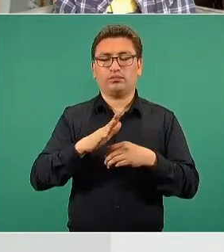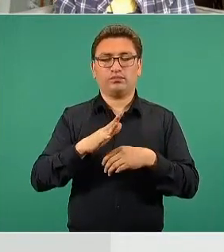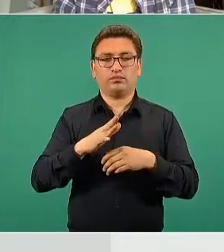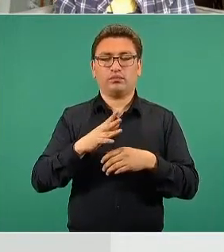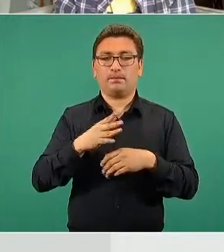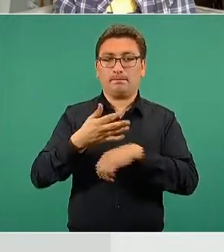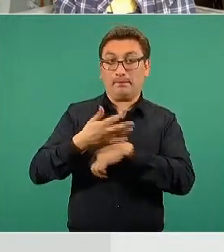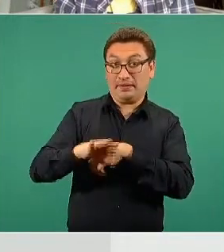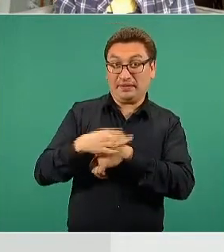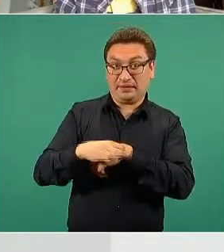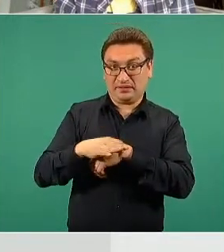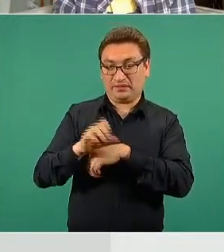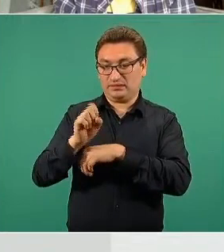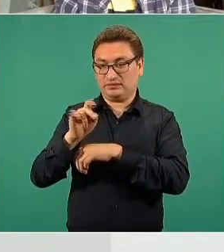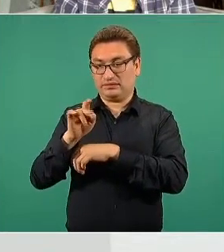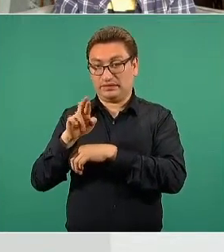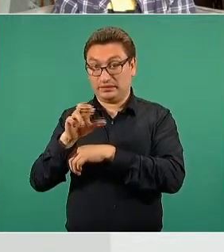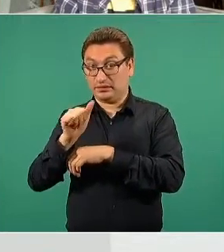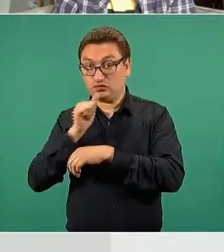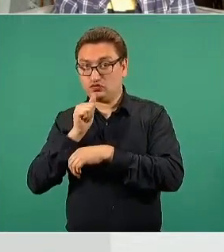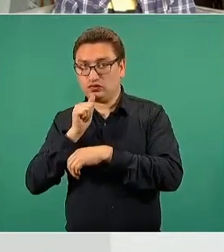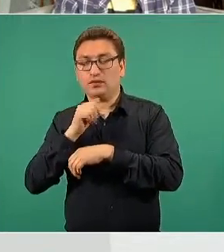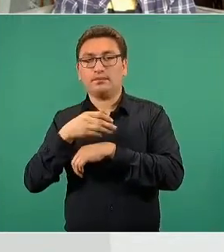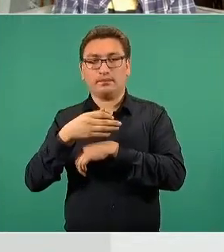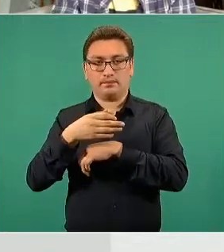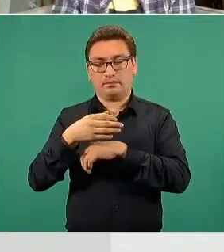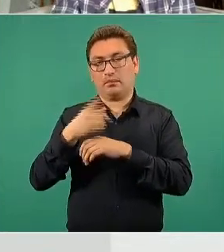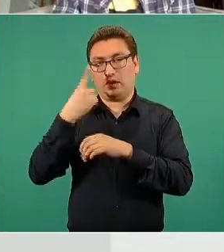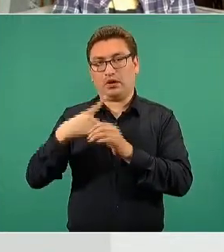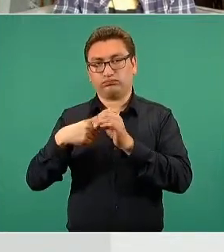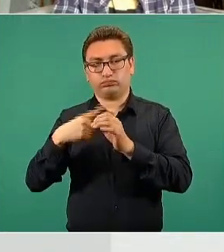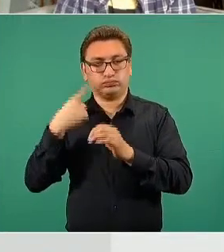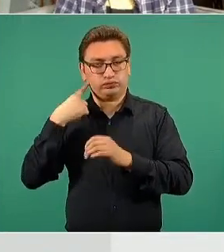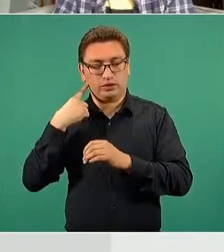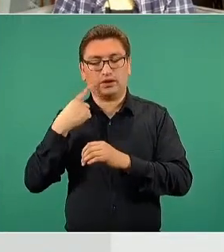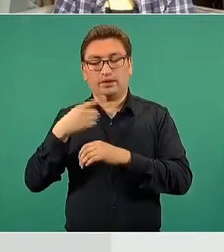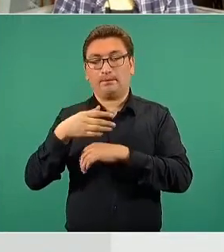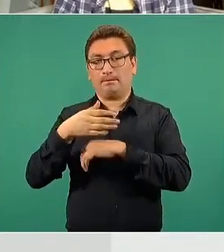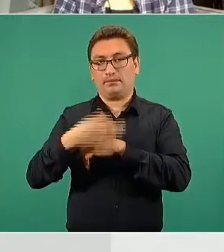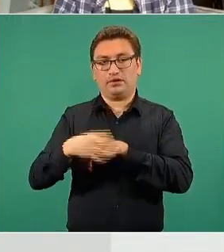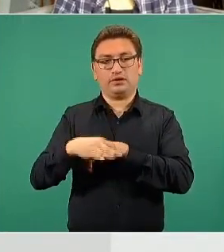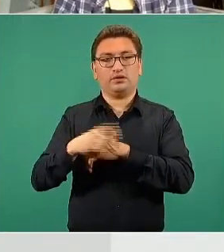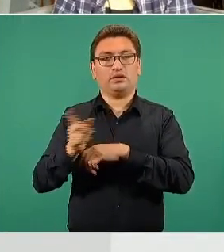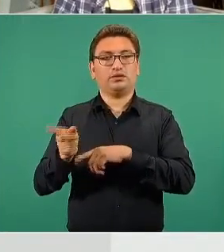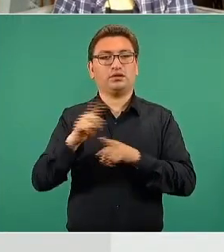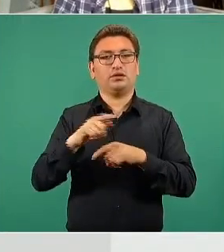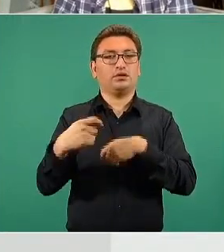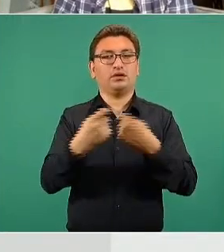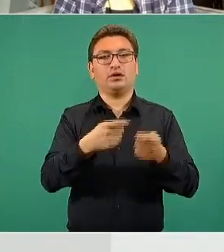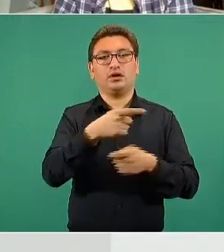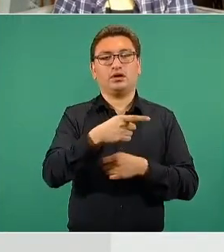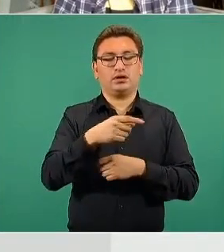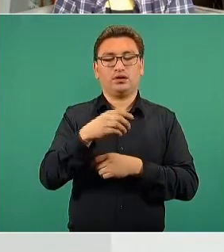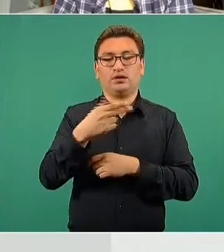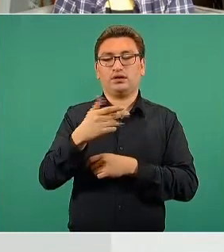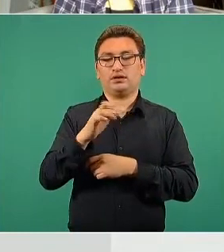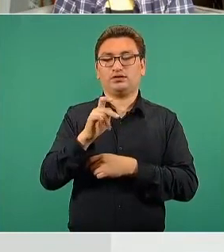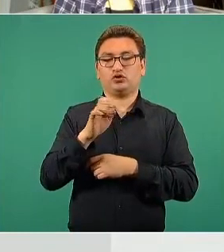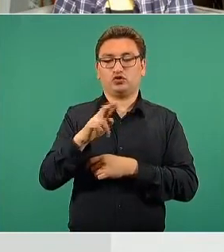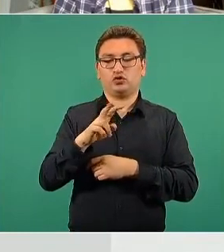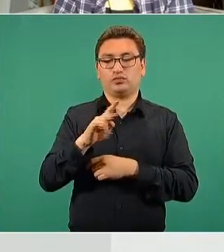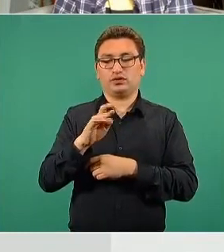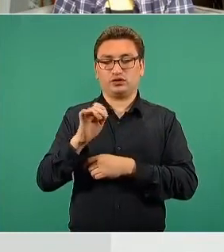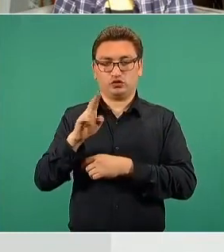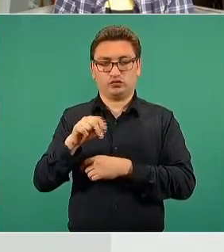tanto, mientras Sandra puede ponerle en configuración para poderla escuchar, le cedo la palabra a Héctor